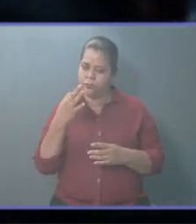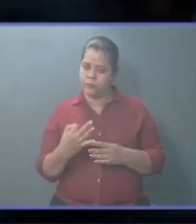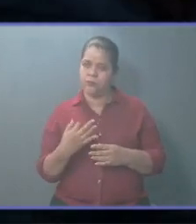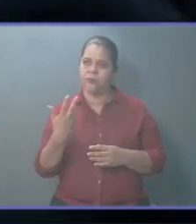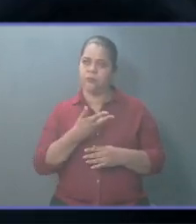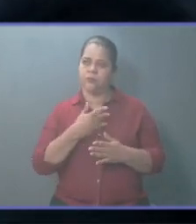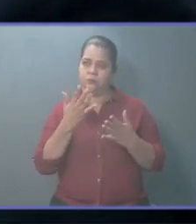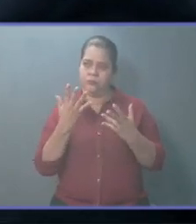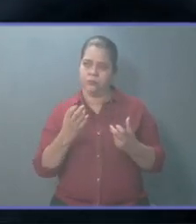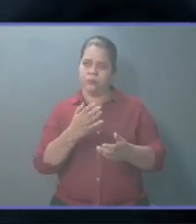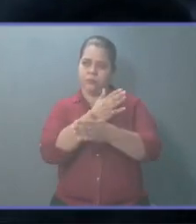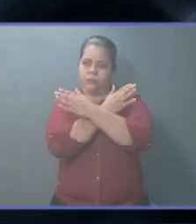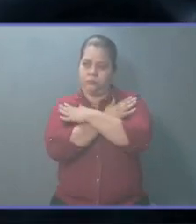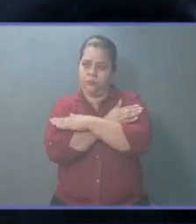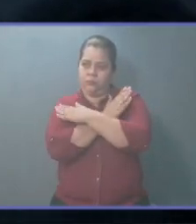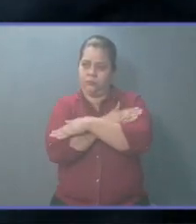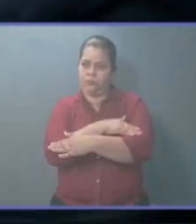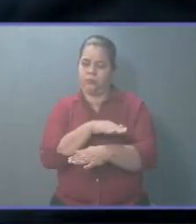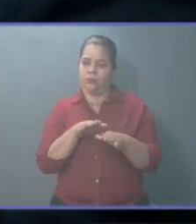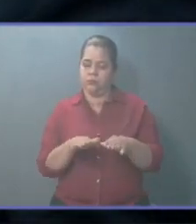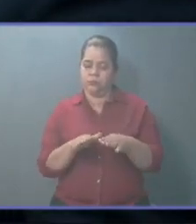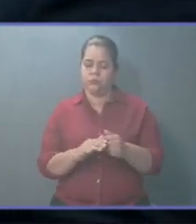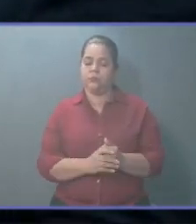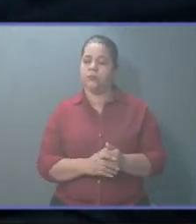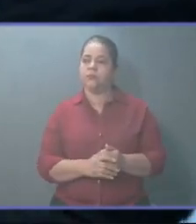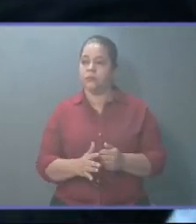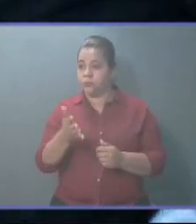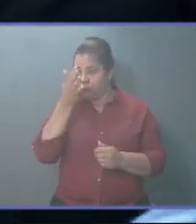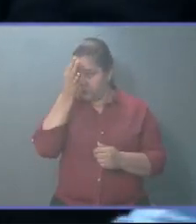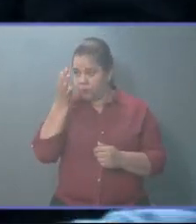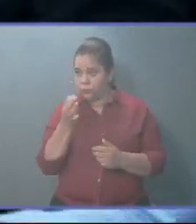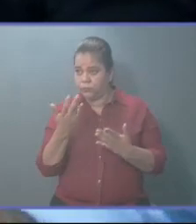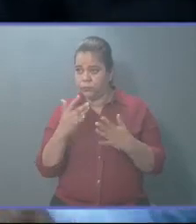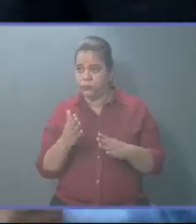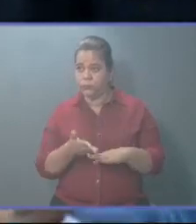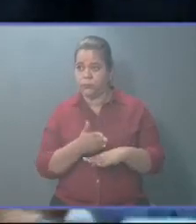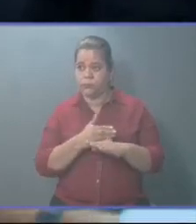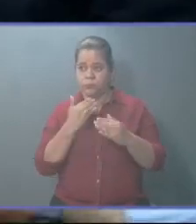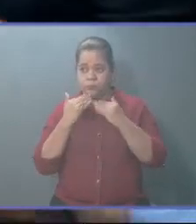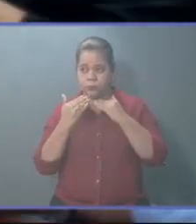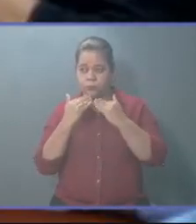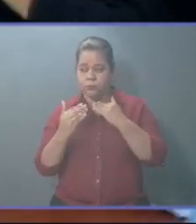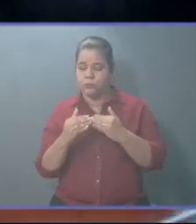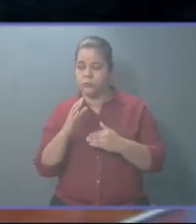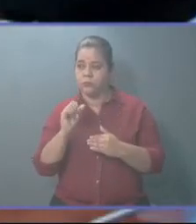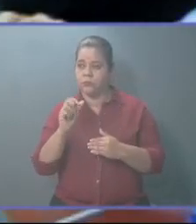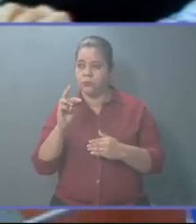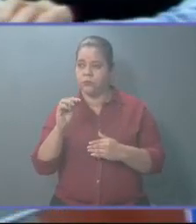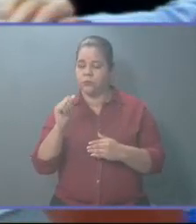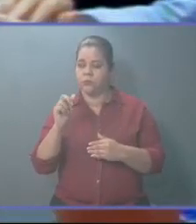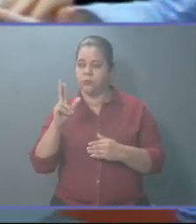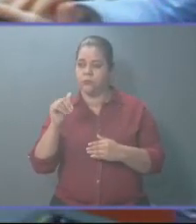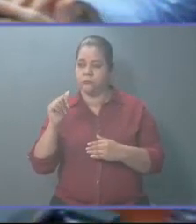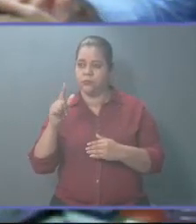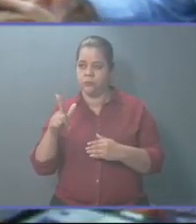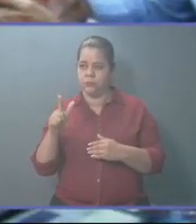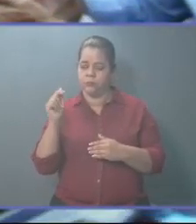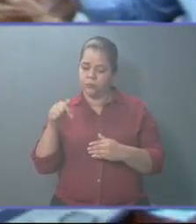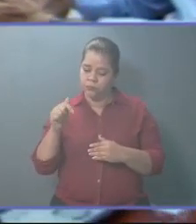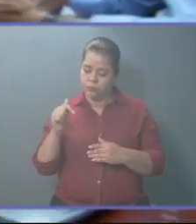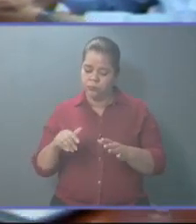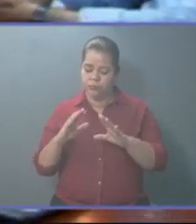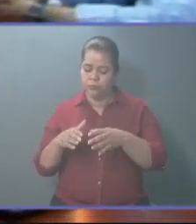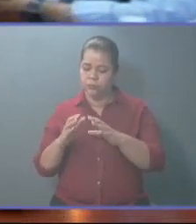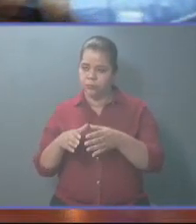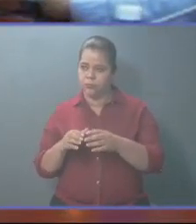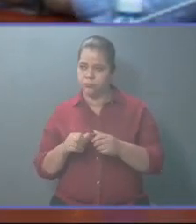para tranquilidad. Muchas gracias. Muchas gracias, yo creo que ya quedó aclarado, no está Cámara de Sal, ya, Cámara de Sal está en el